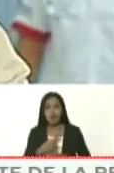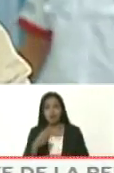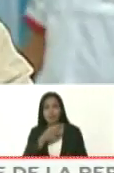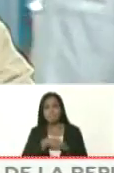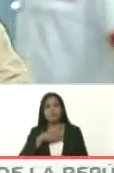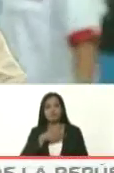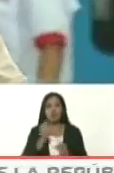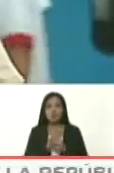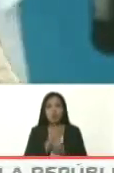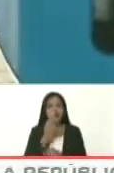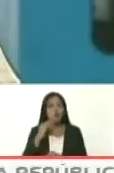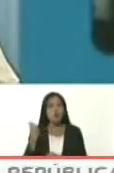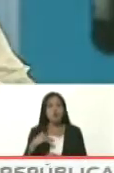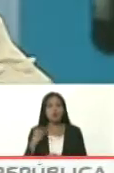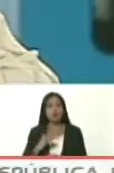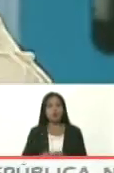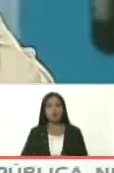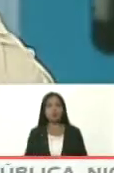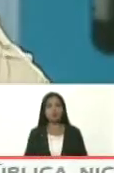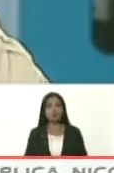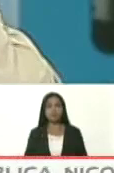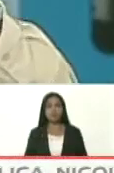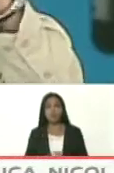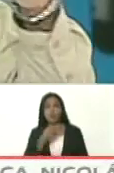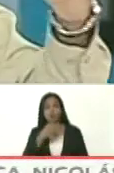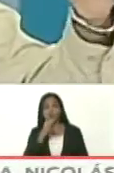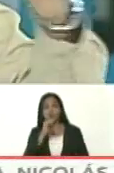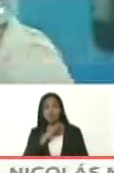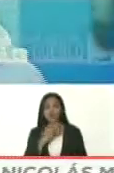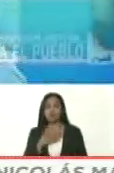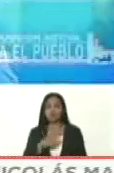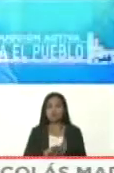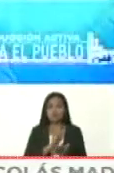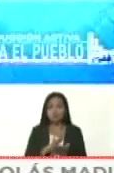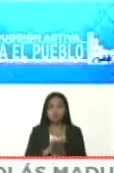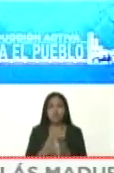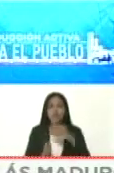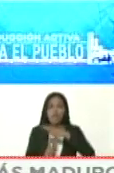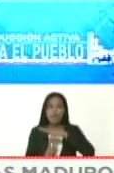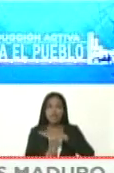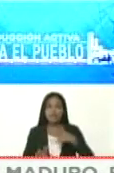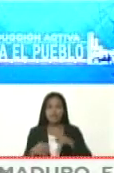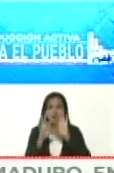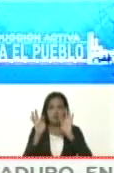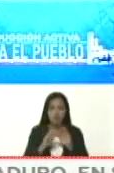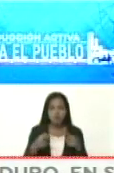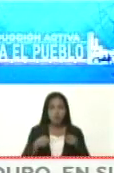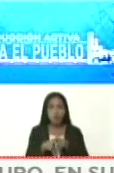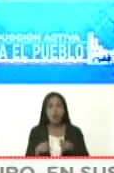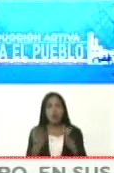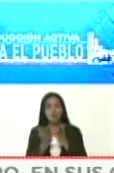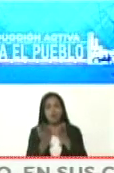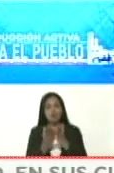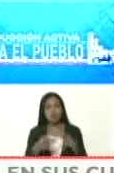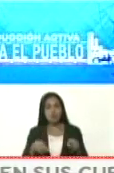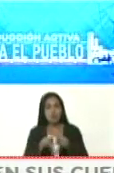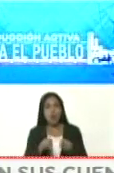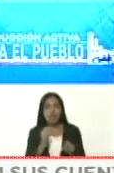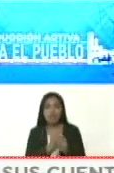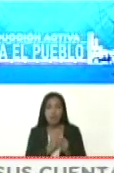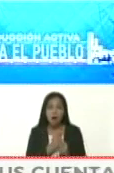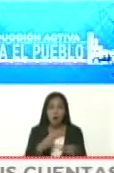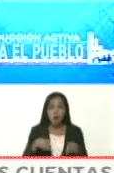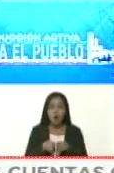misión Chamba Juvenil, que en buena parte descansa en el INCE, la formación de la juventud, el estudio y el